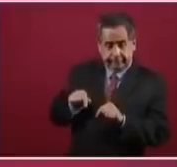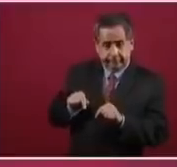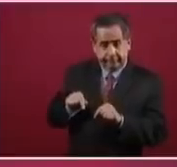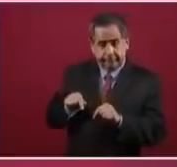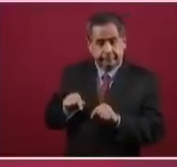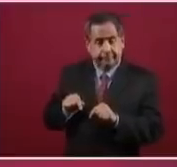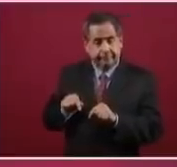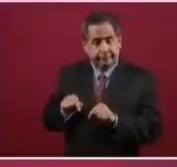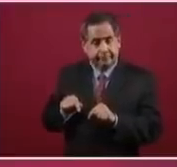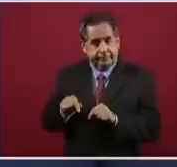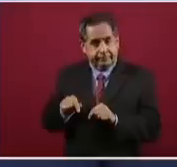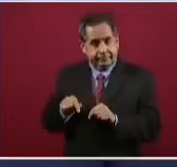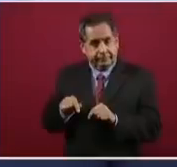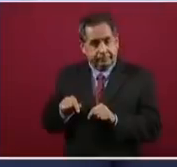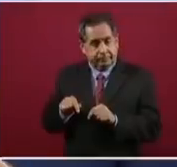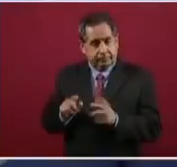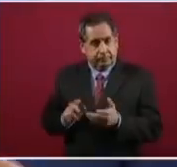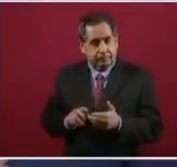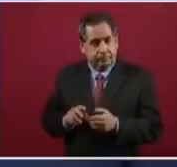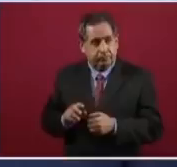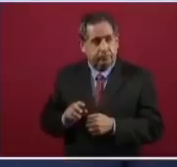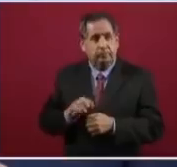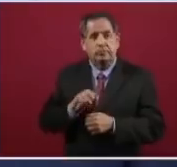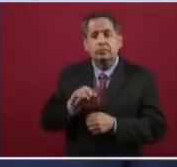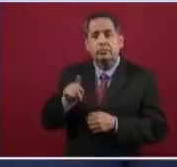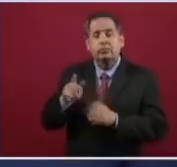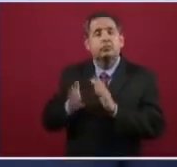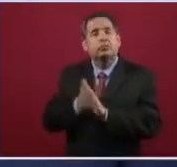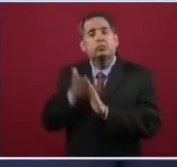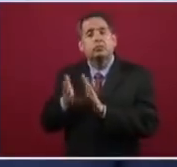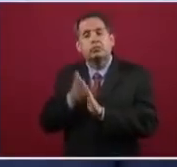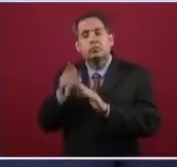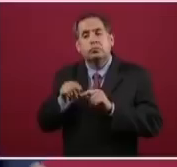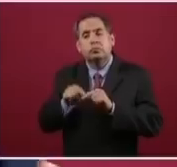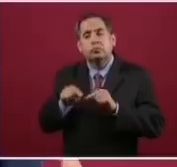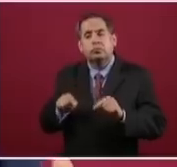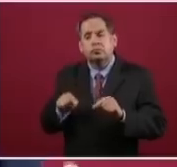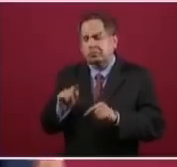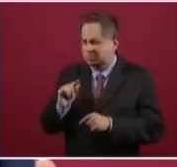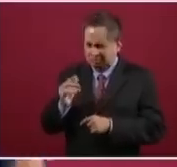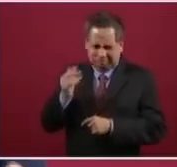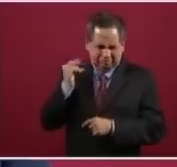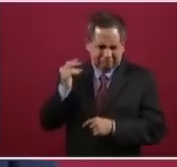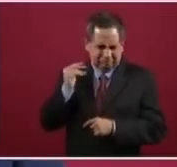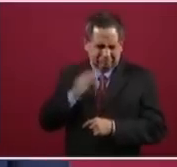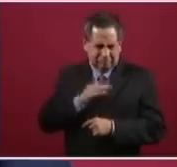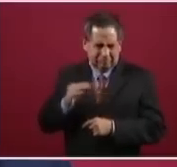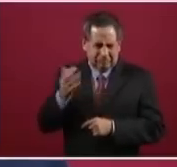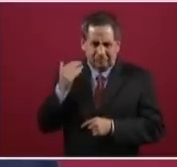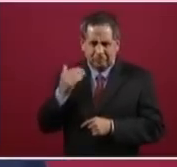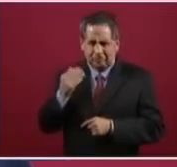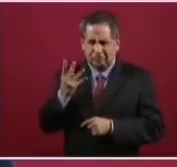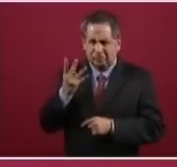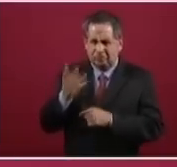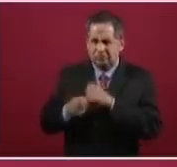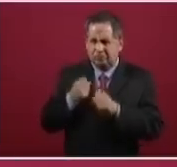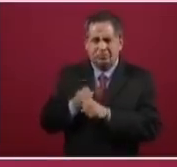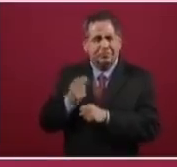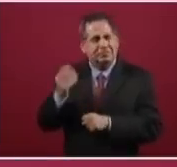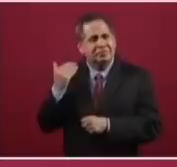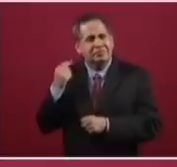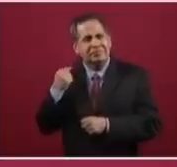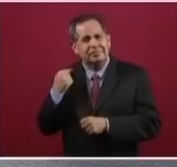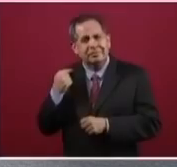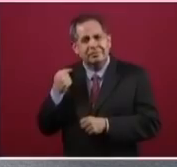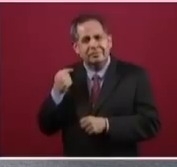s se construyó hace cuatro años